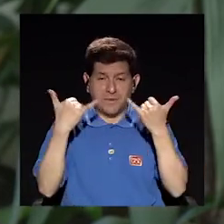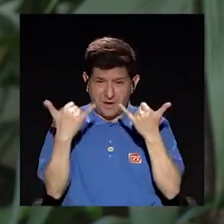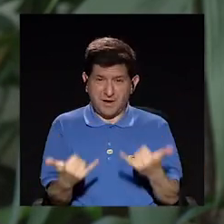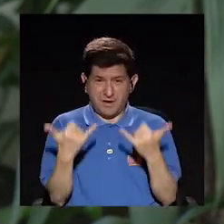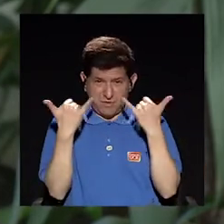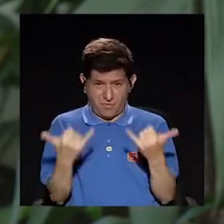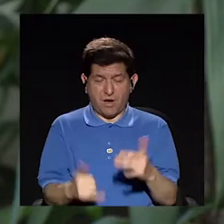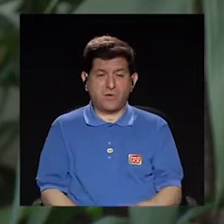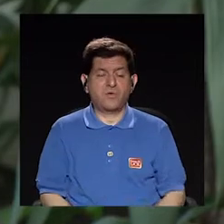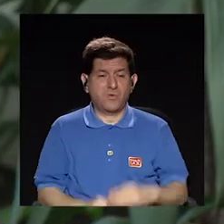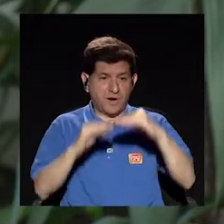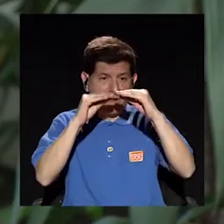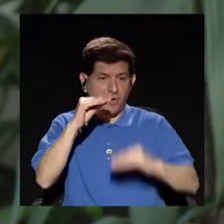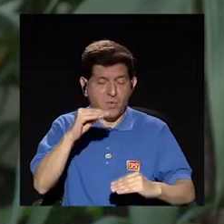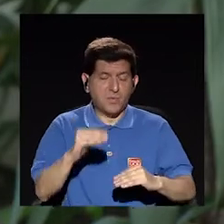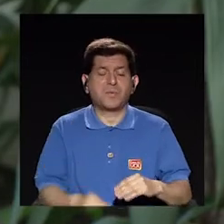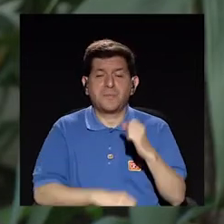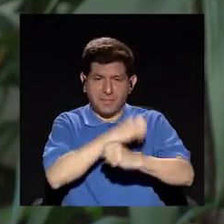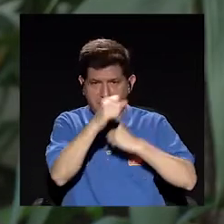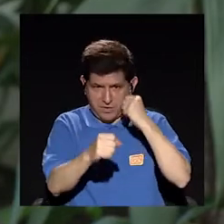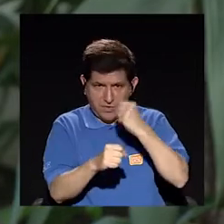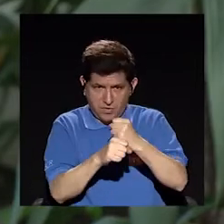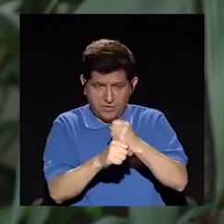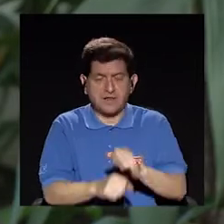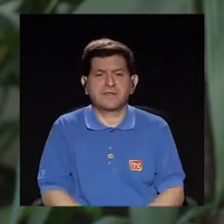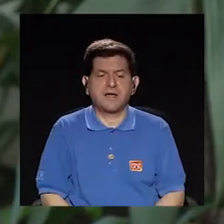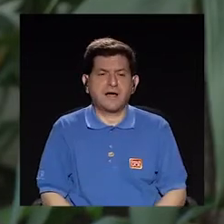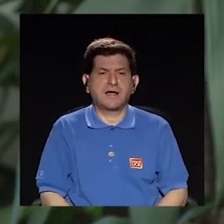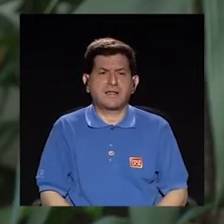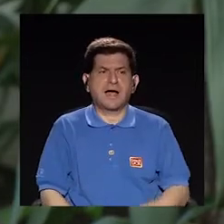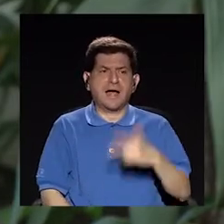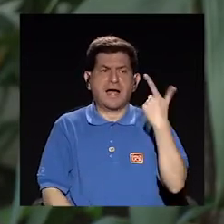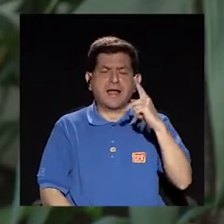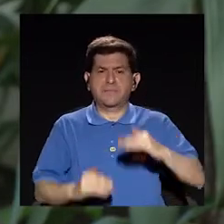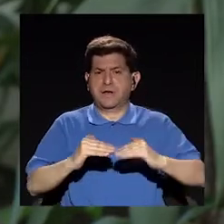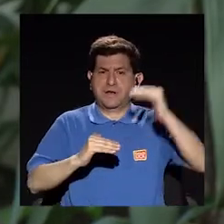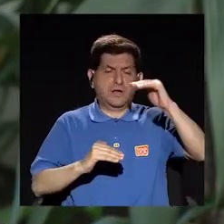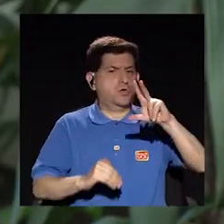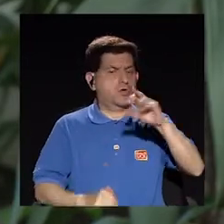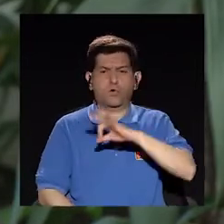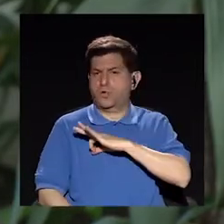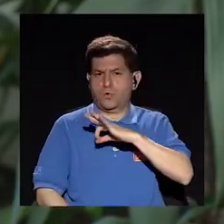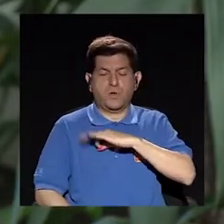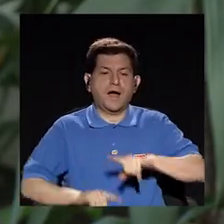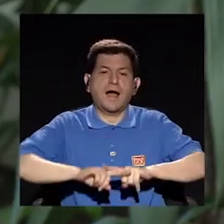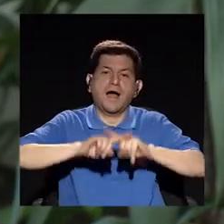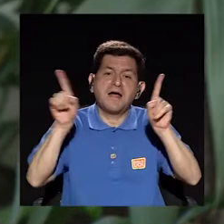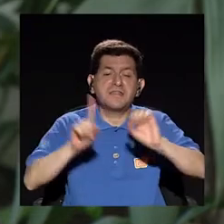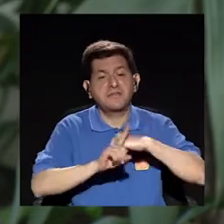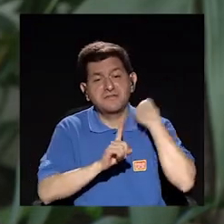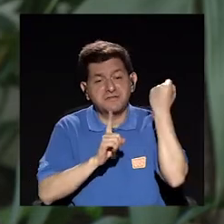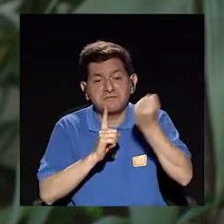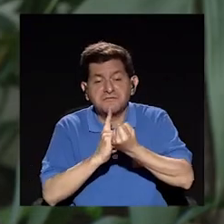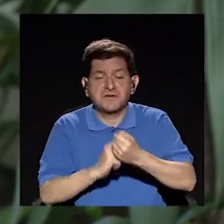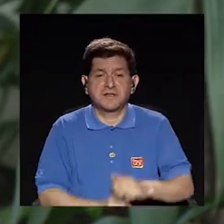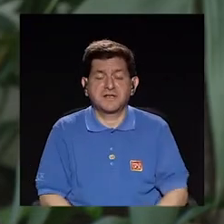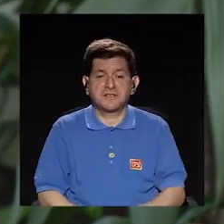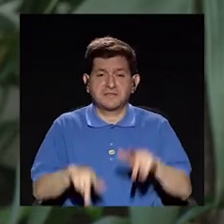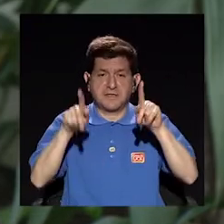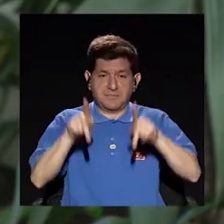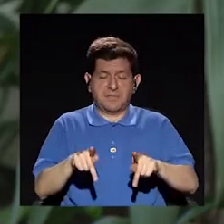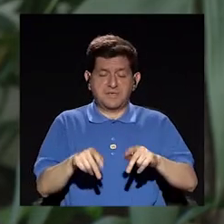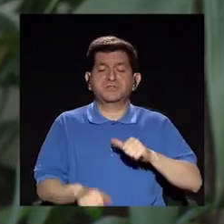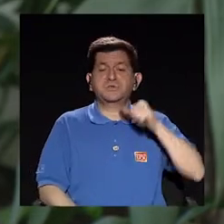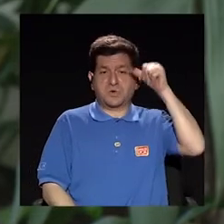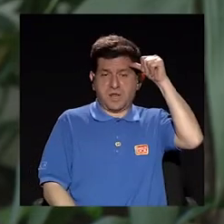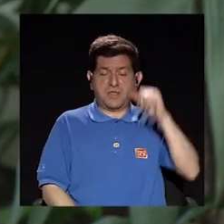en este momento cuando son menores de edad, los riesgos son mayores que los beneficios, ¿verdad? A diferencia, como les menciono, de